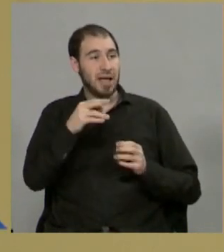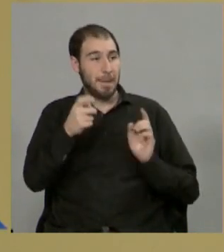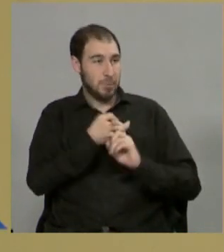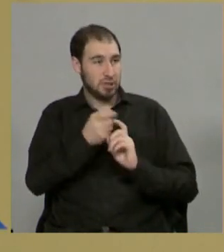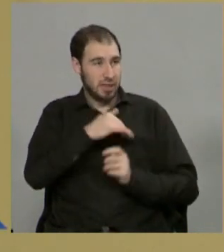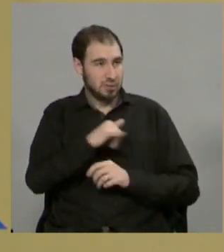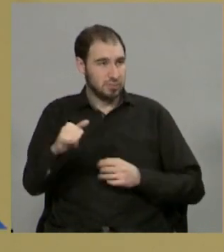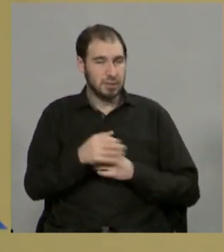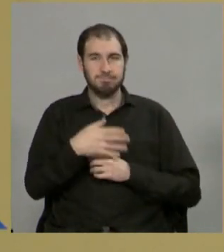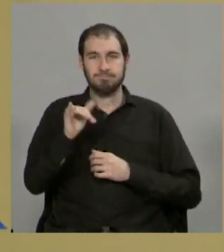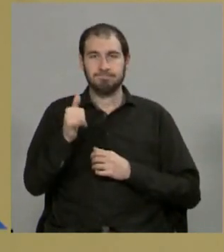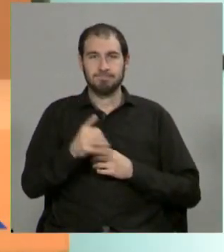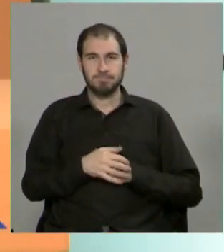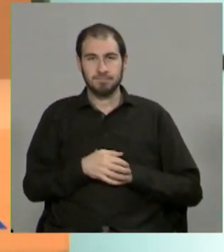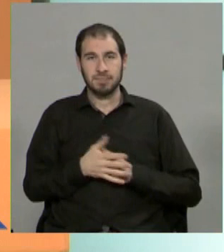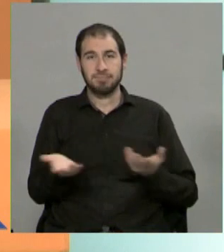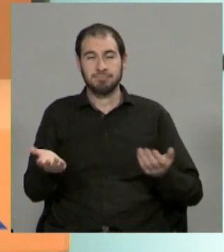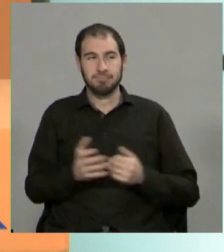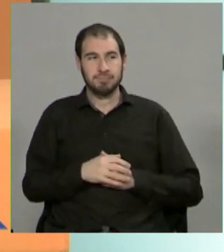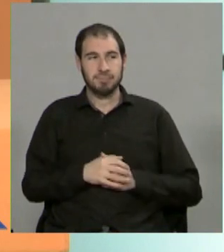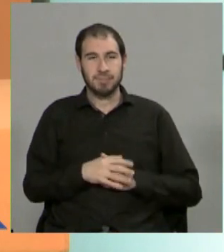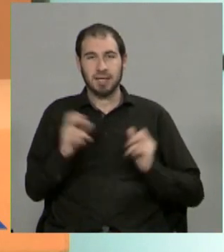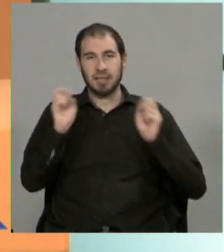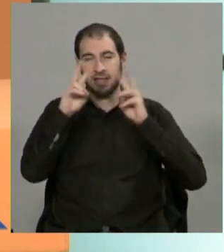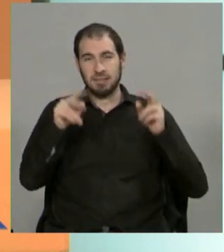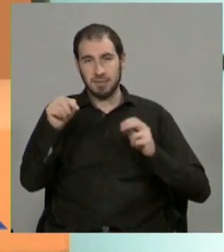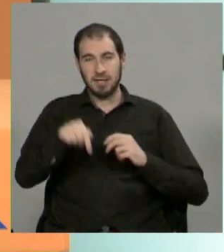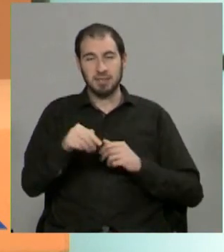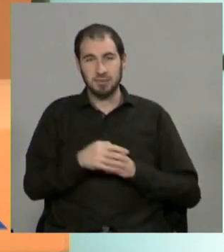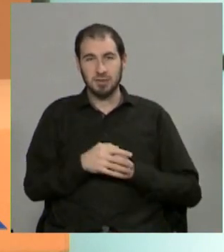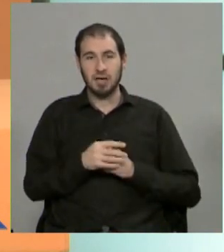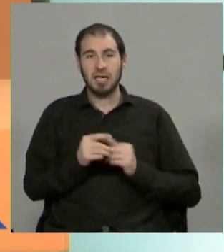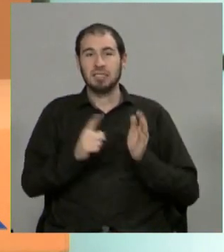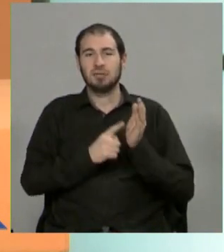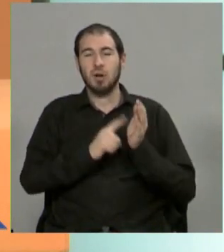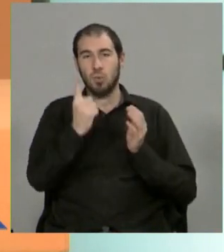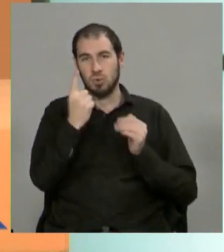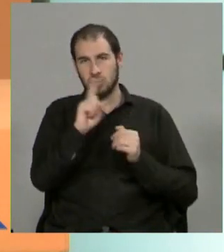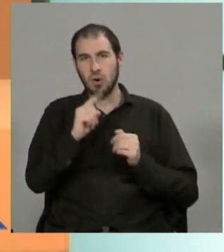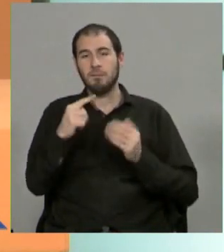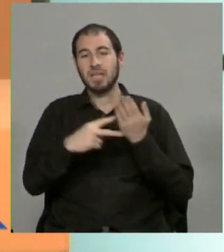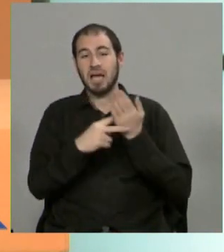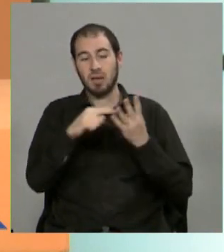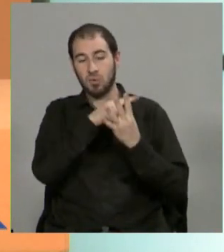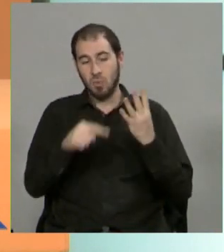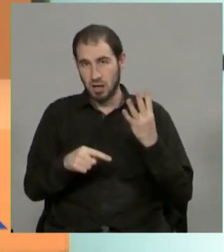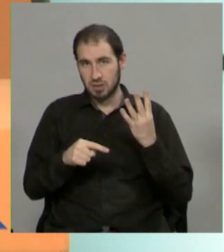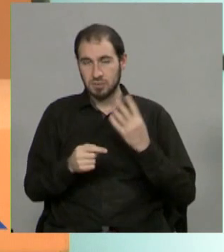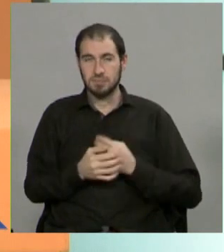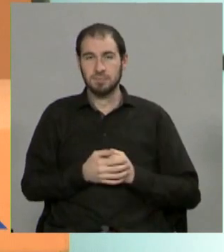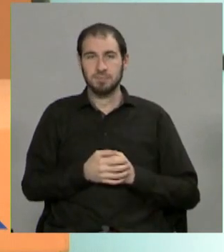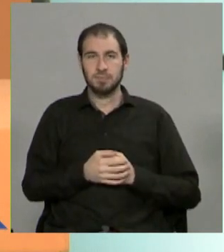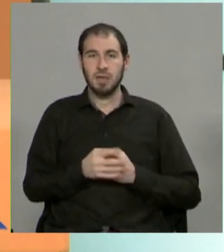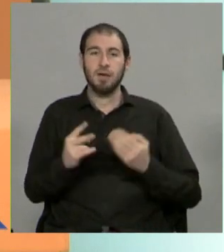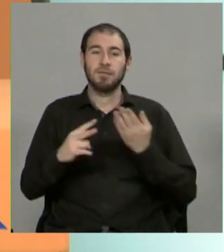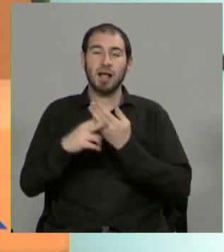esposa. Bueno, en relación a esto, no es el único titular, hay 4 fiscales que están en